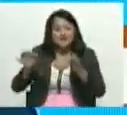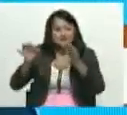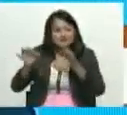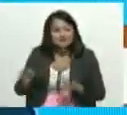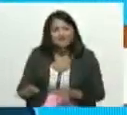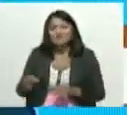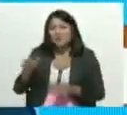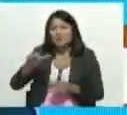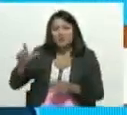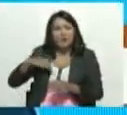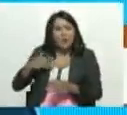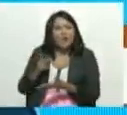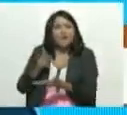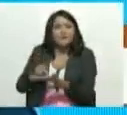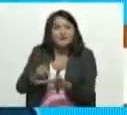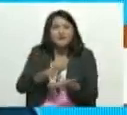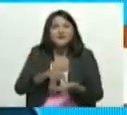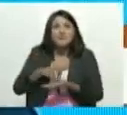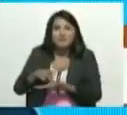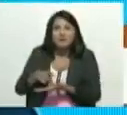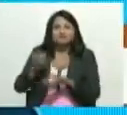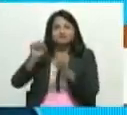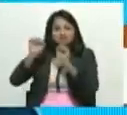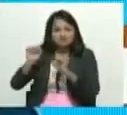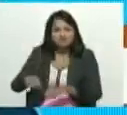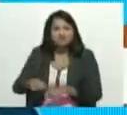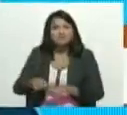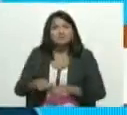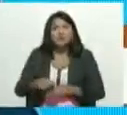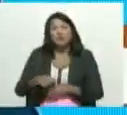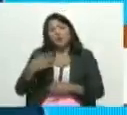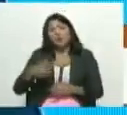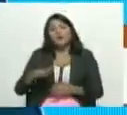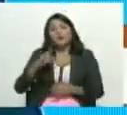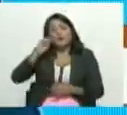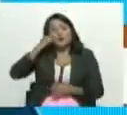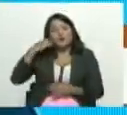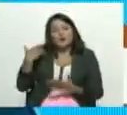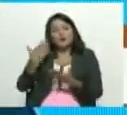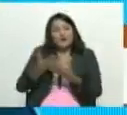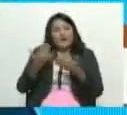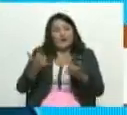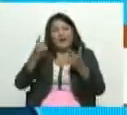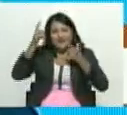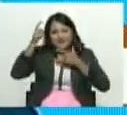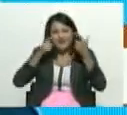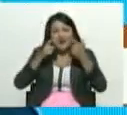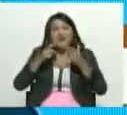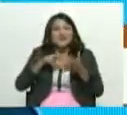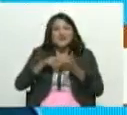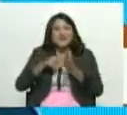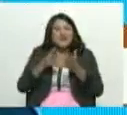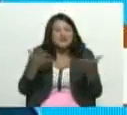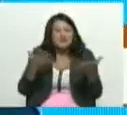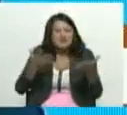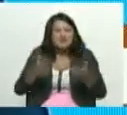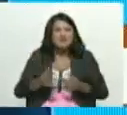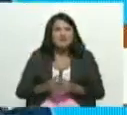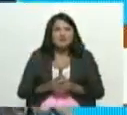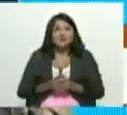participativa creo que reivindicar el comandante Chávez en este momento significa también reivindicar